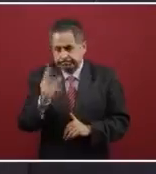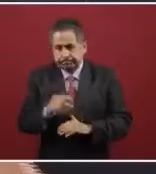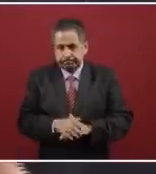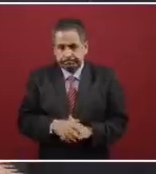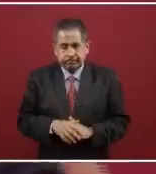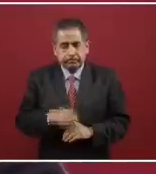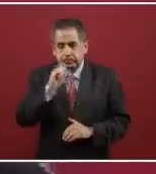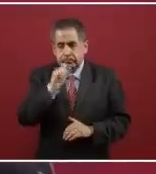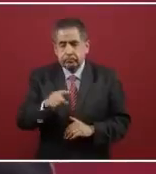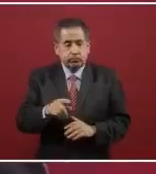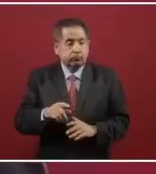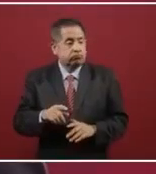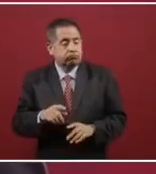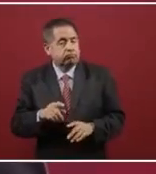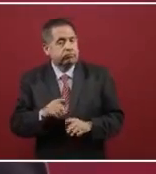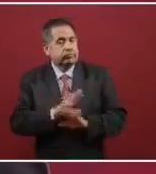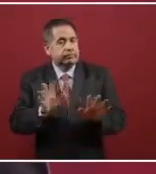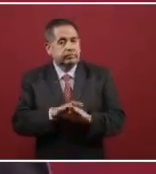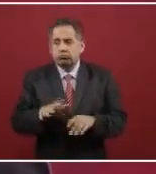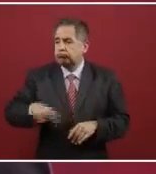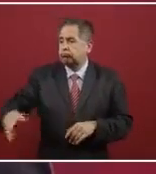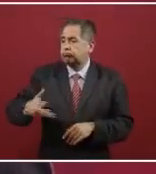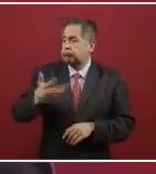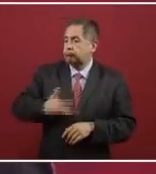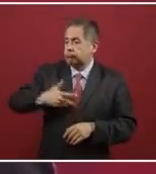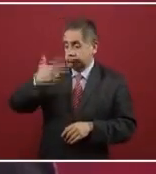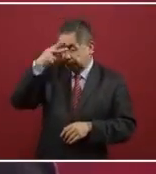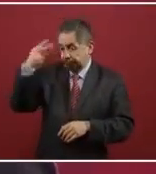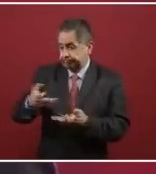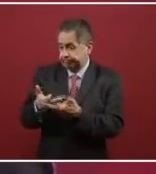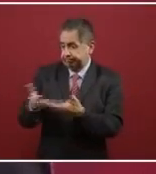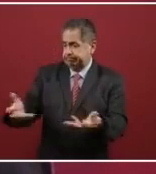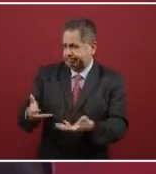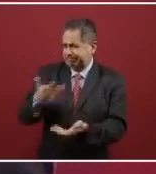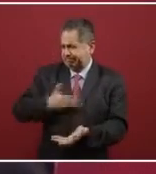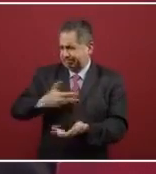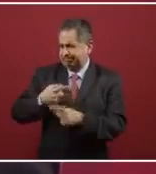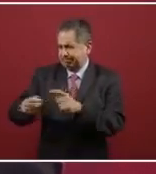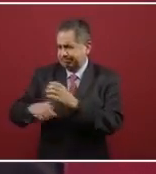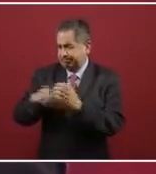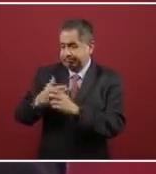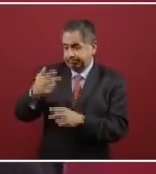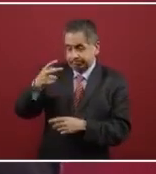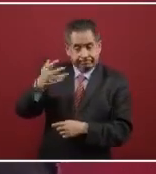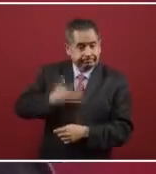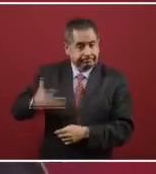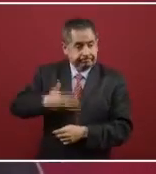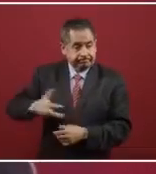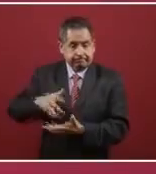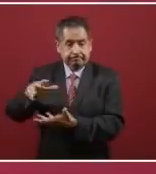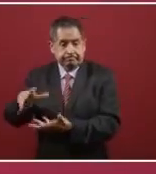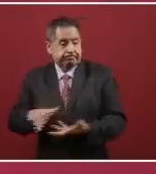Tampoco se van a seguir entregando los bienes de los mexicanos a particulares, ni a nacionales